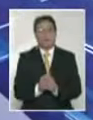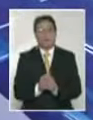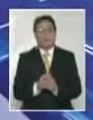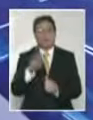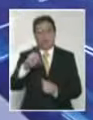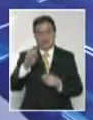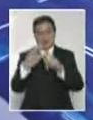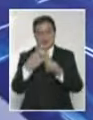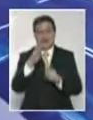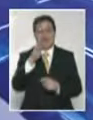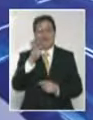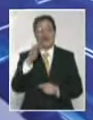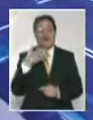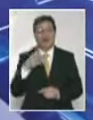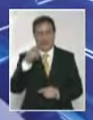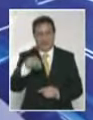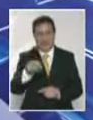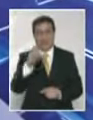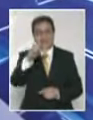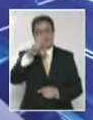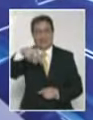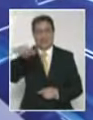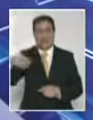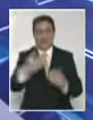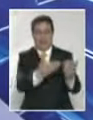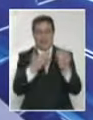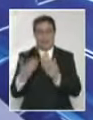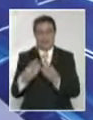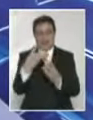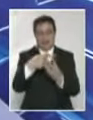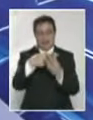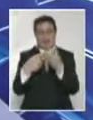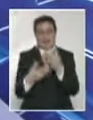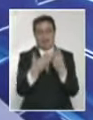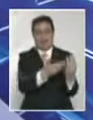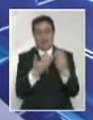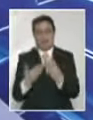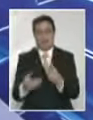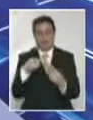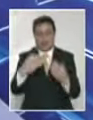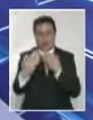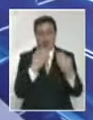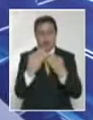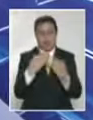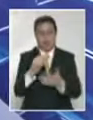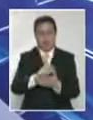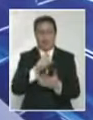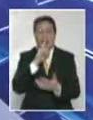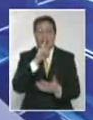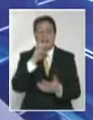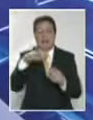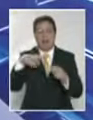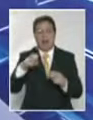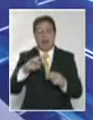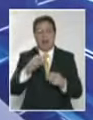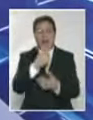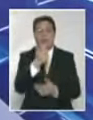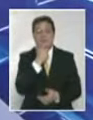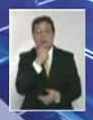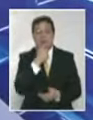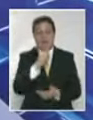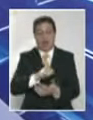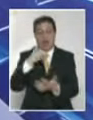Tercer bloque de CNN Invita, estamos con Patricia Collier, Jorge Andrés Richard y Víctor Pérez Cotapo hablando precisamente sobre el tema de la prensa en Chile pre